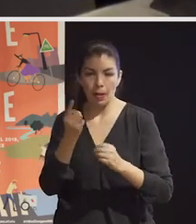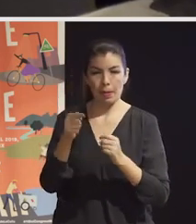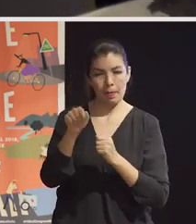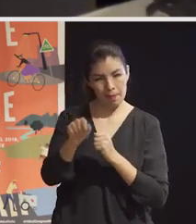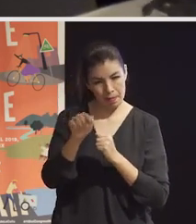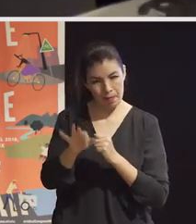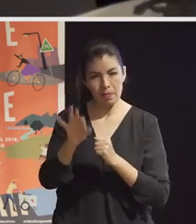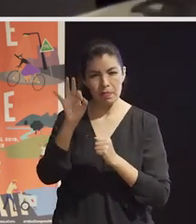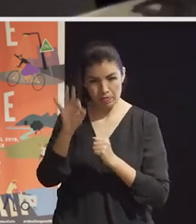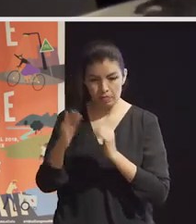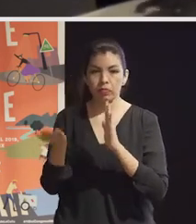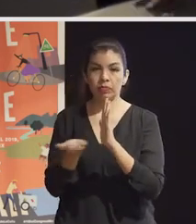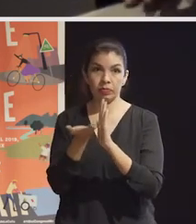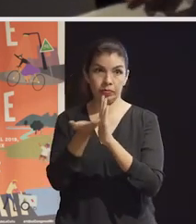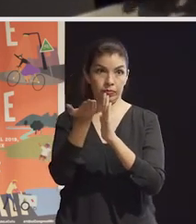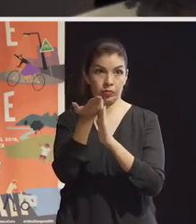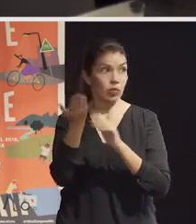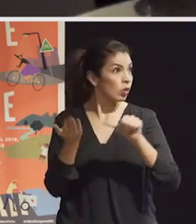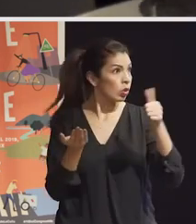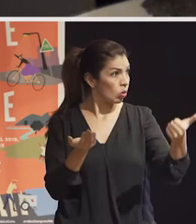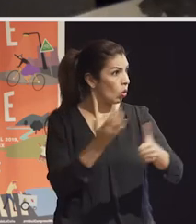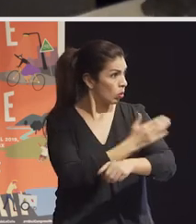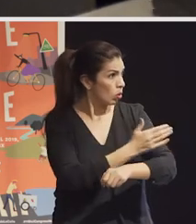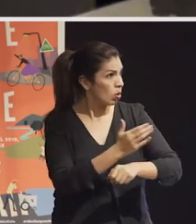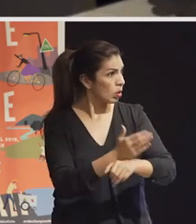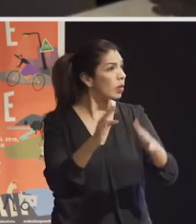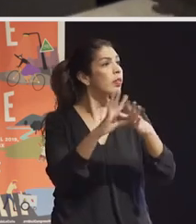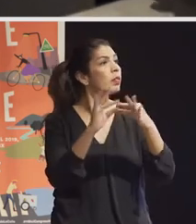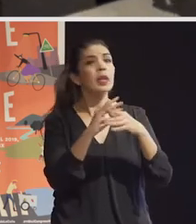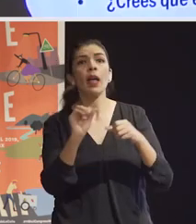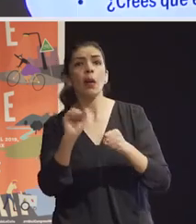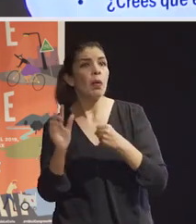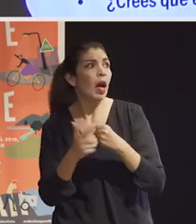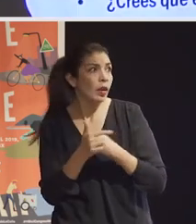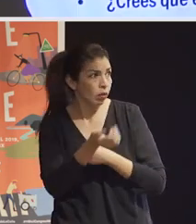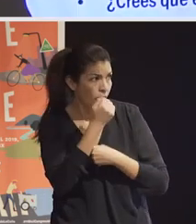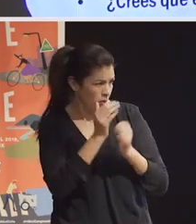hasta pues del alimentos no si quieren compartir ahí lo que lo que nos decían rapidín